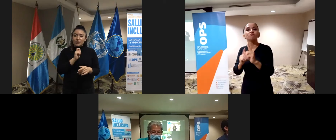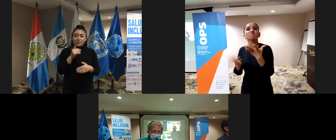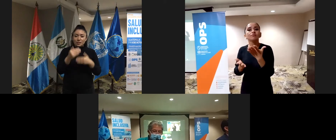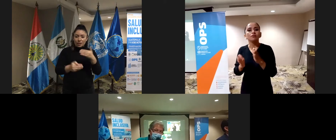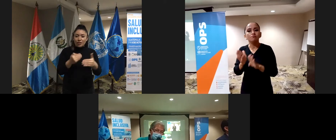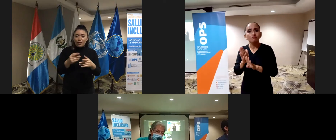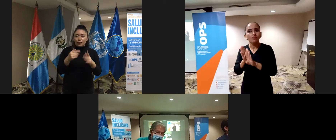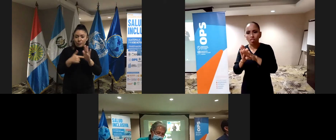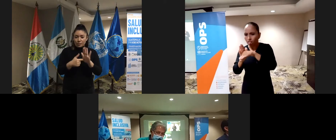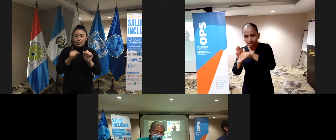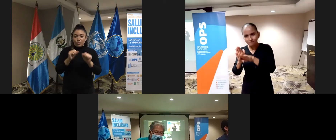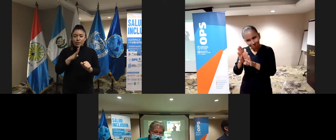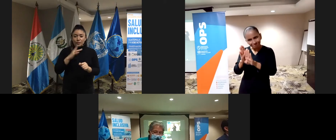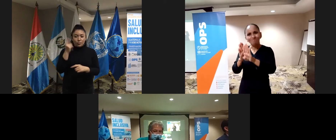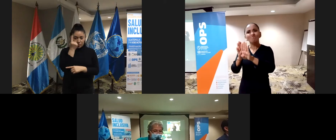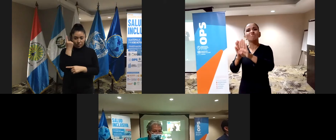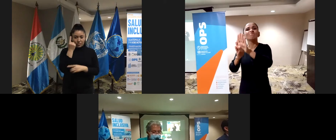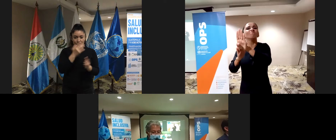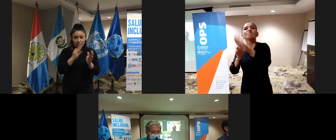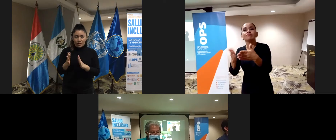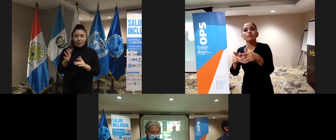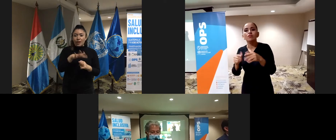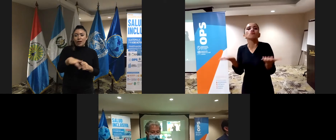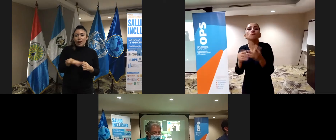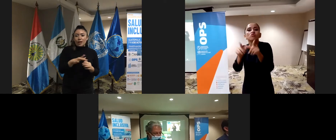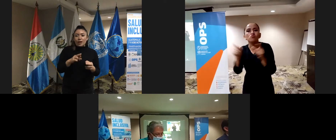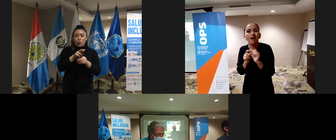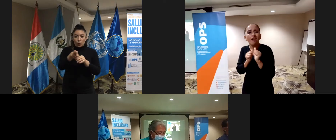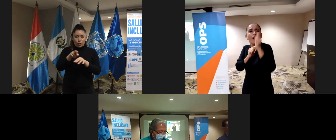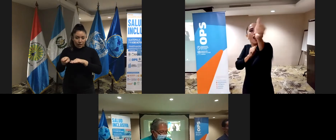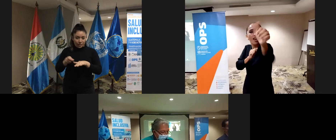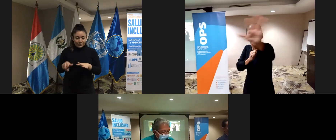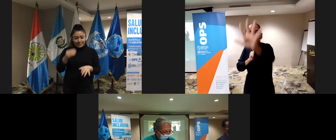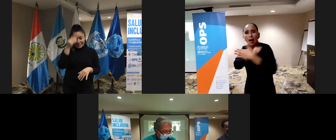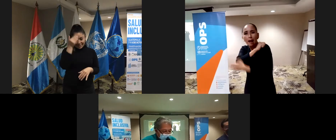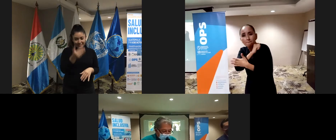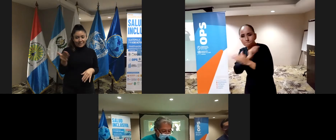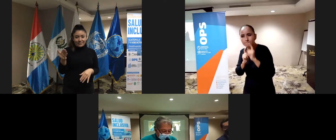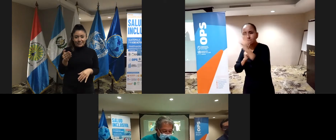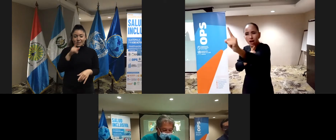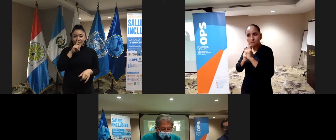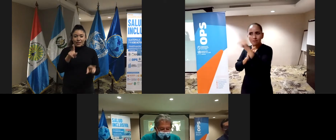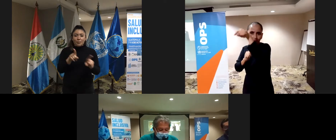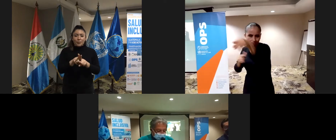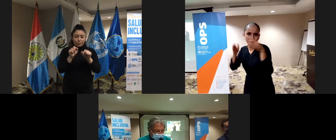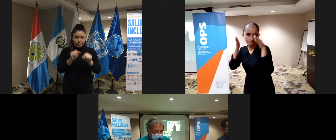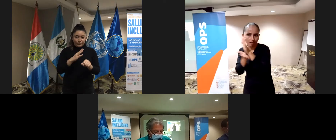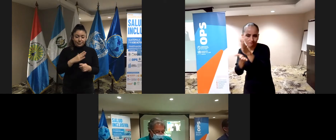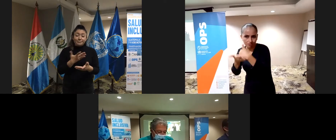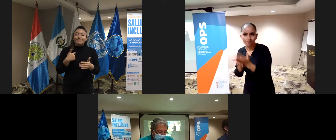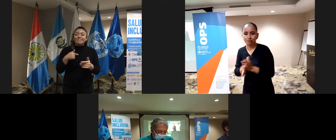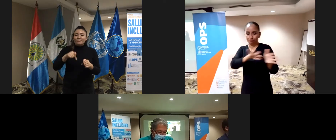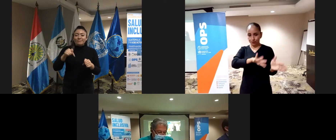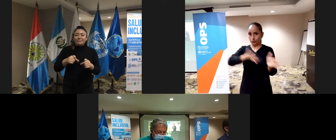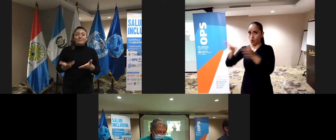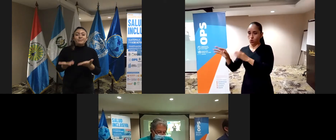progresiva, fundamentalmente en áreas rurales. Gracias y le damos